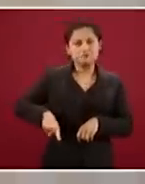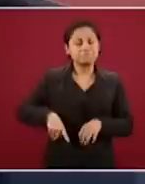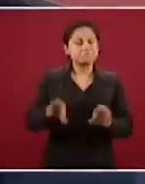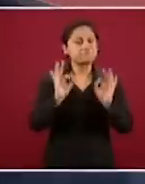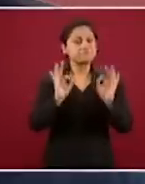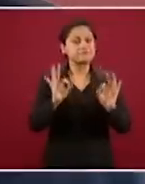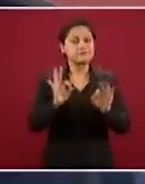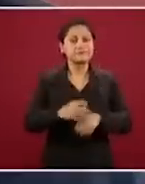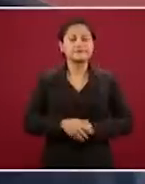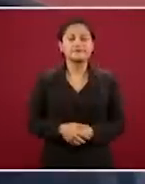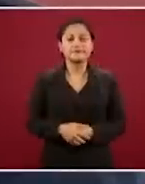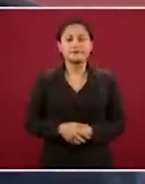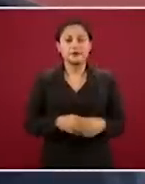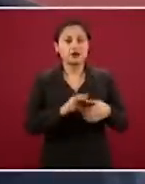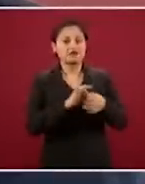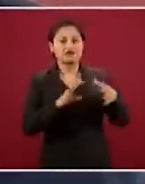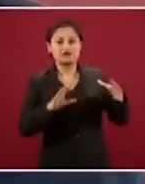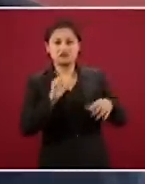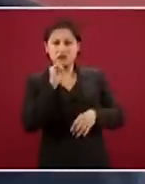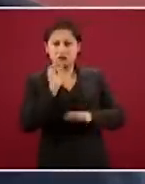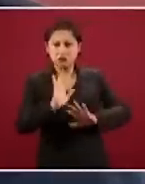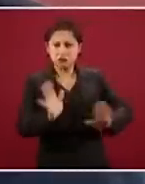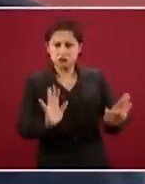Esto no se dice